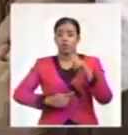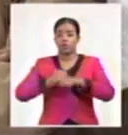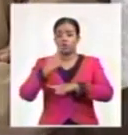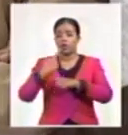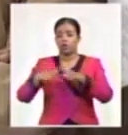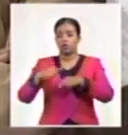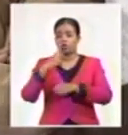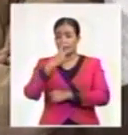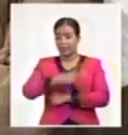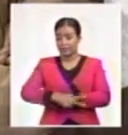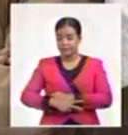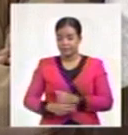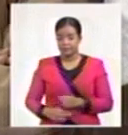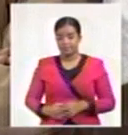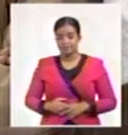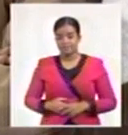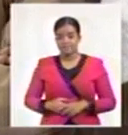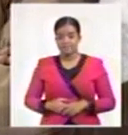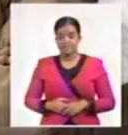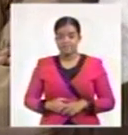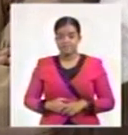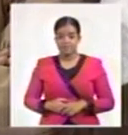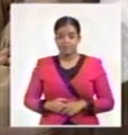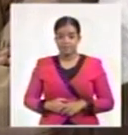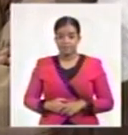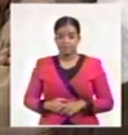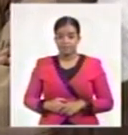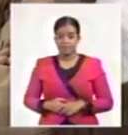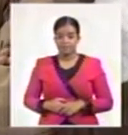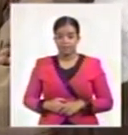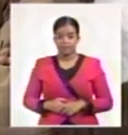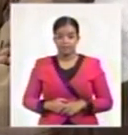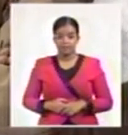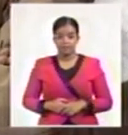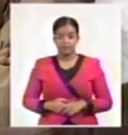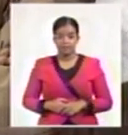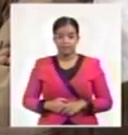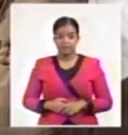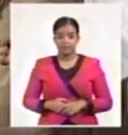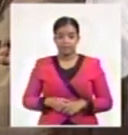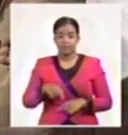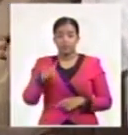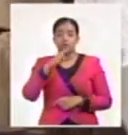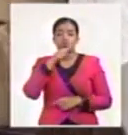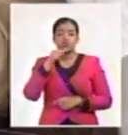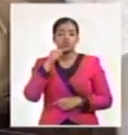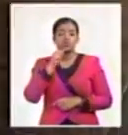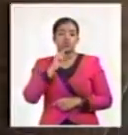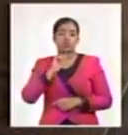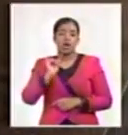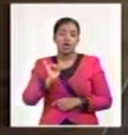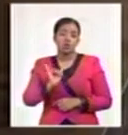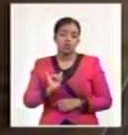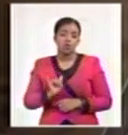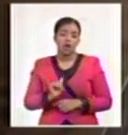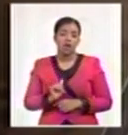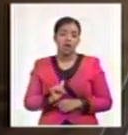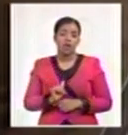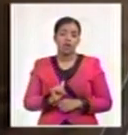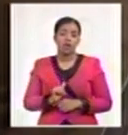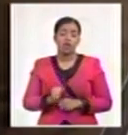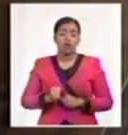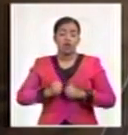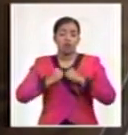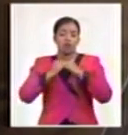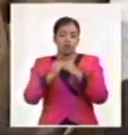hoy, porque sería tal vez peliagudo, bueno, a Rusia le vamos a poner una etiqueta de que es imperialista, no, China, es un país capitalista, pero tiene un